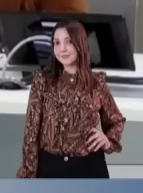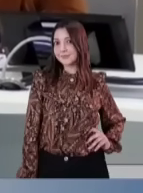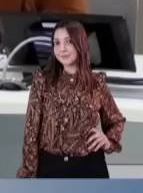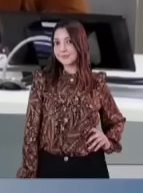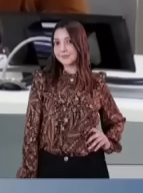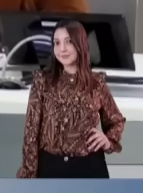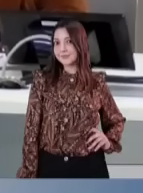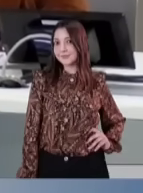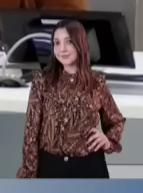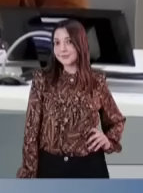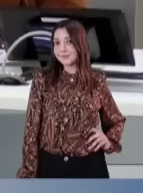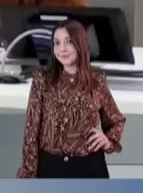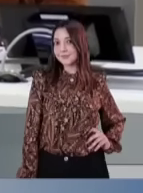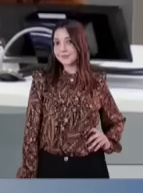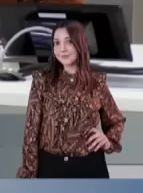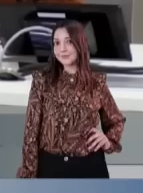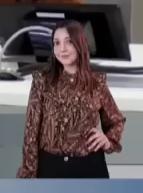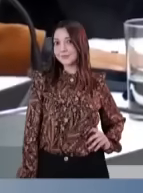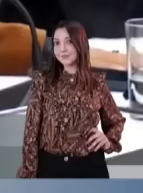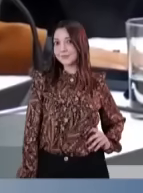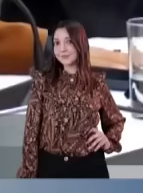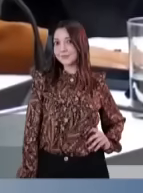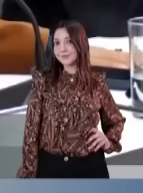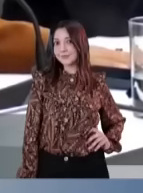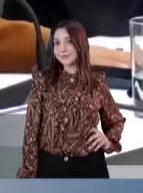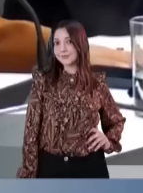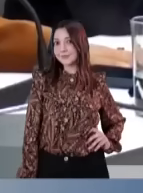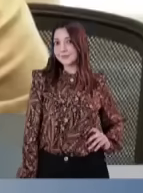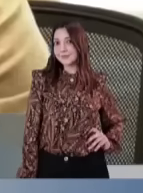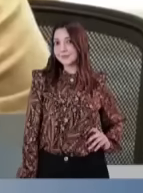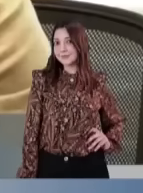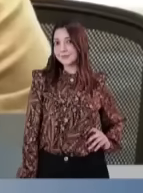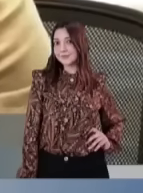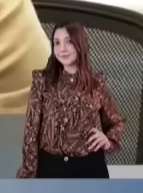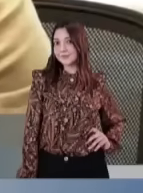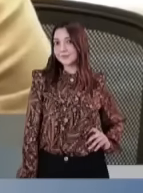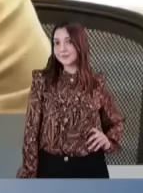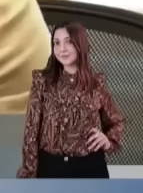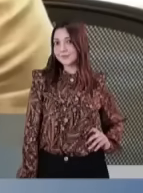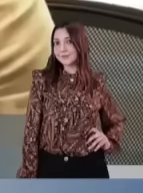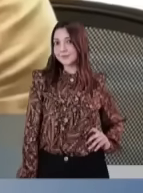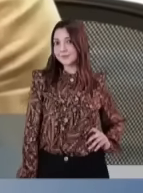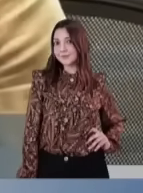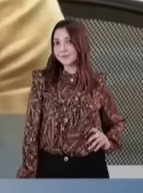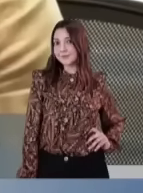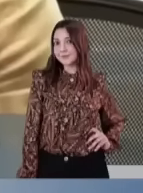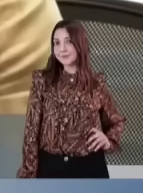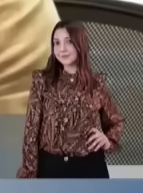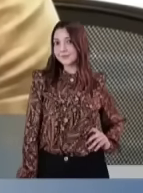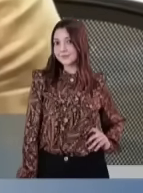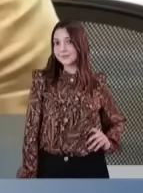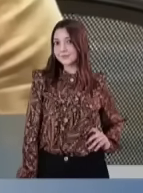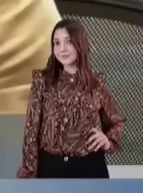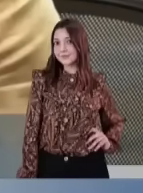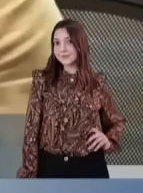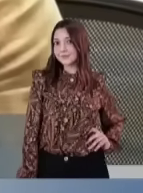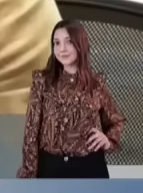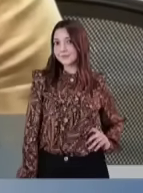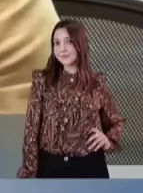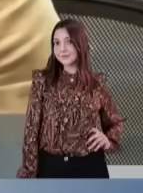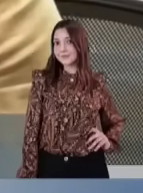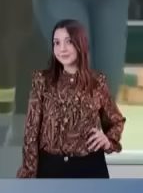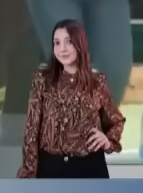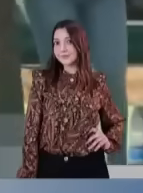tiene una visión, Víctor Torres, muy distinta a la que tiene la ministra de Salud y eso se ha evidenciado. Y el problema es que el gobierno no